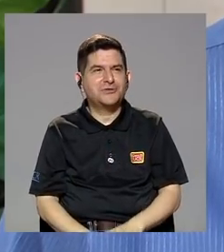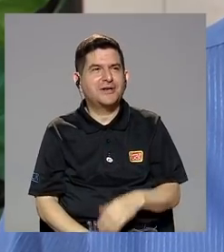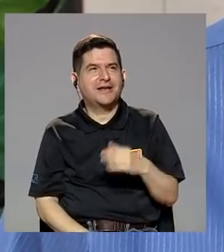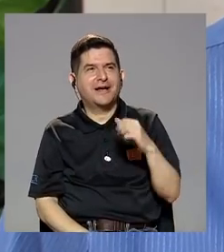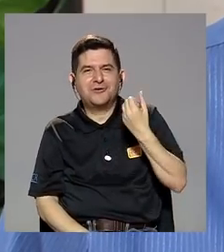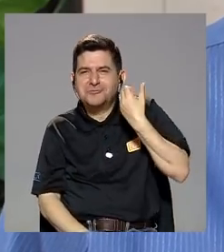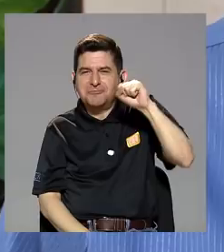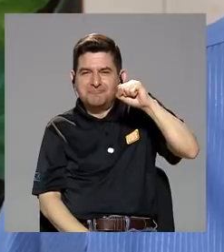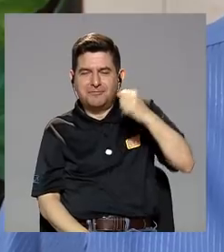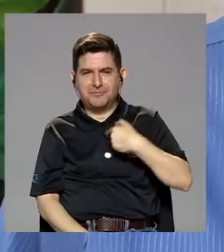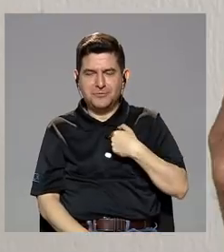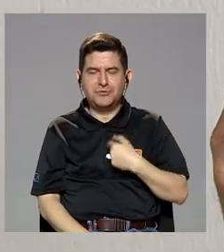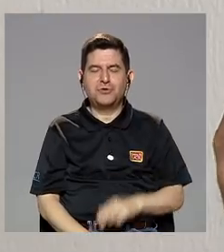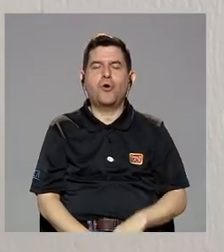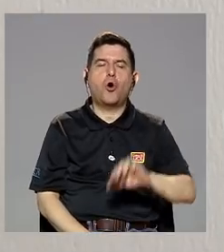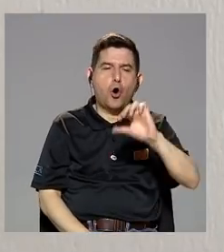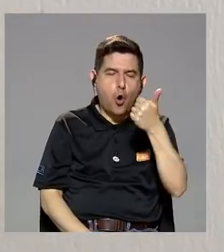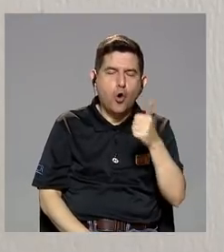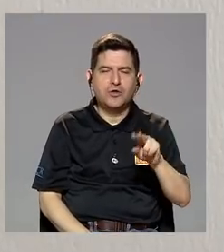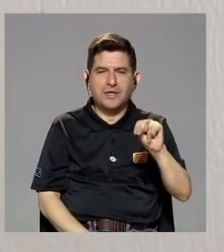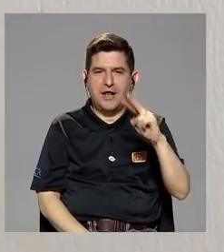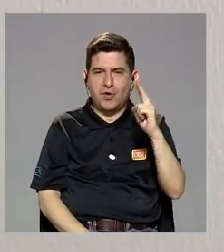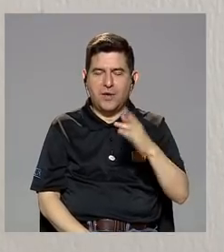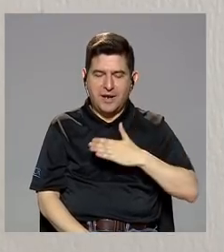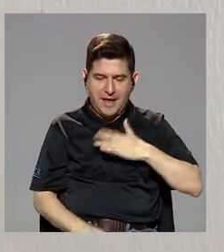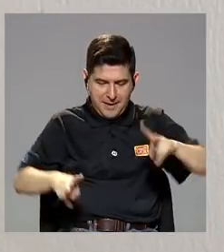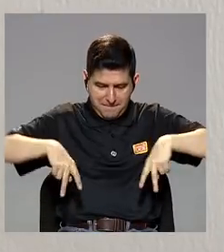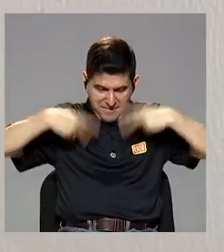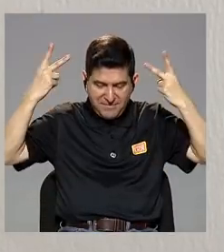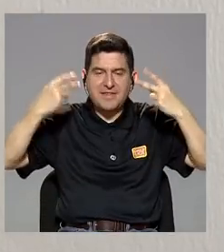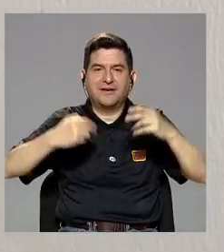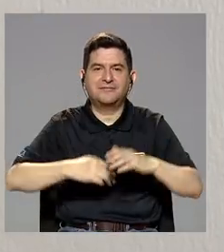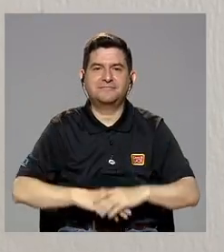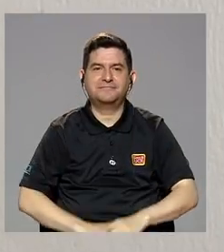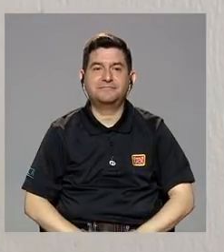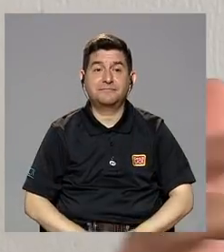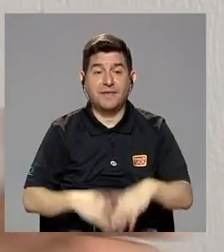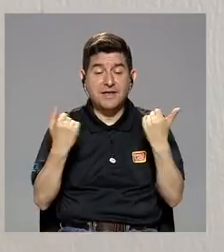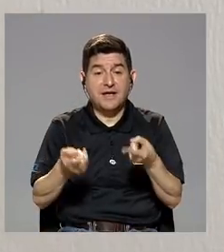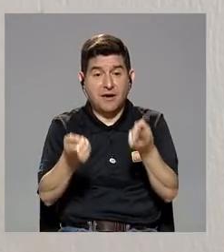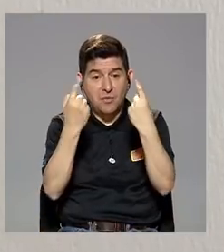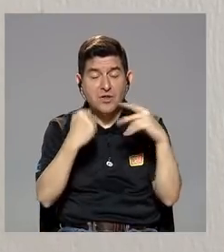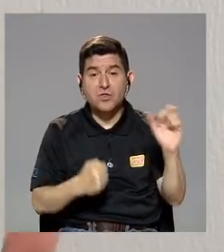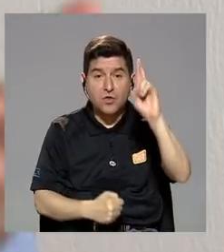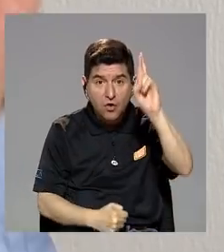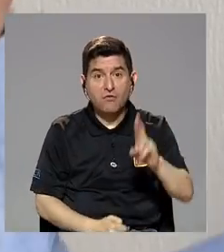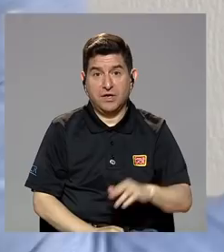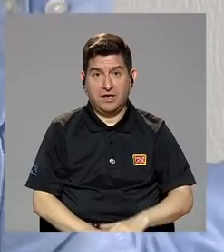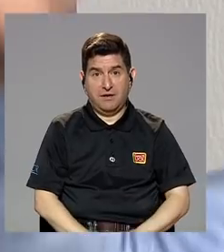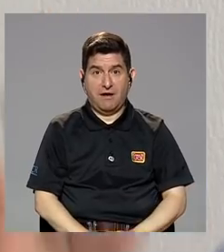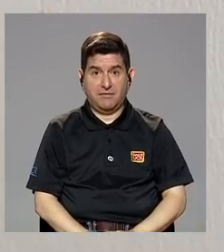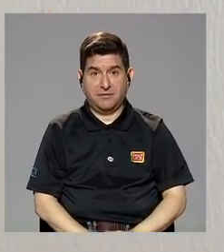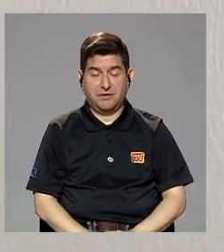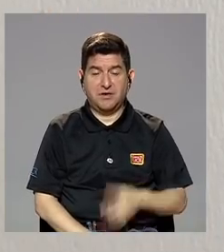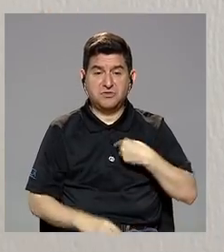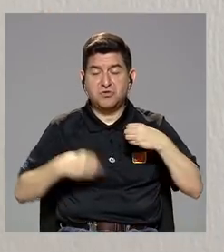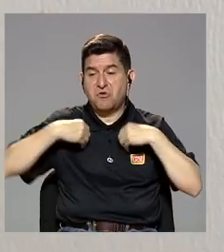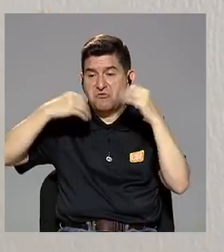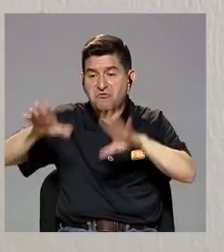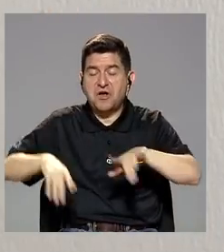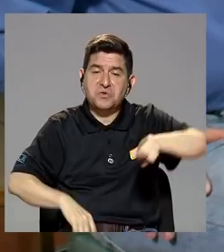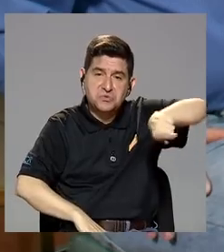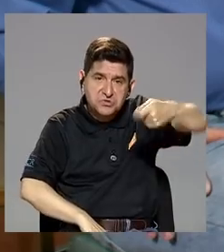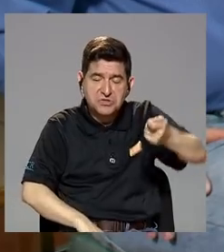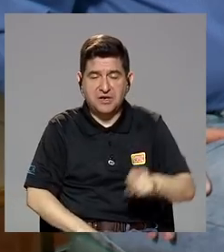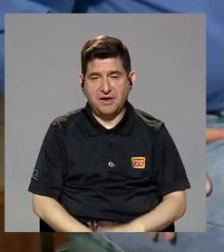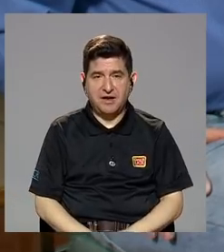tengo que hacer una telenovela más en mi vida lo que pasa que ya vine que a costa rica en fin renuncia al canal